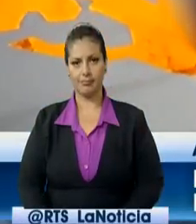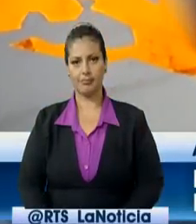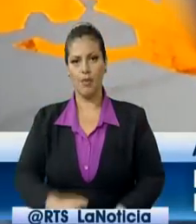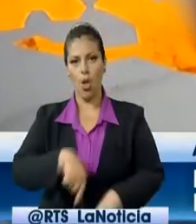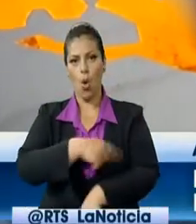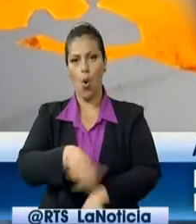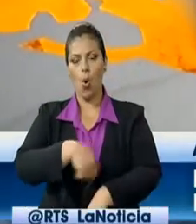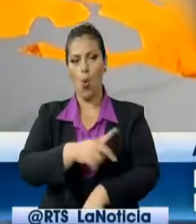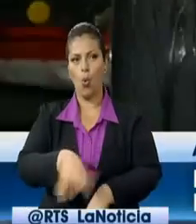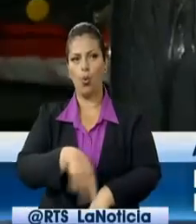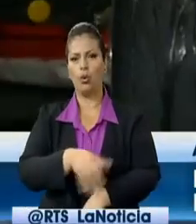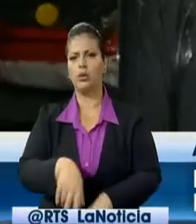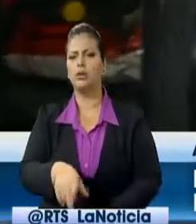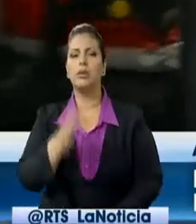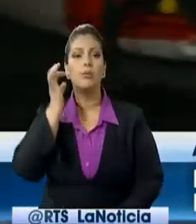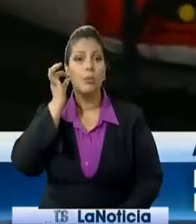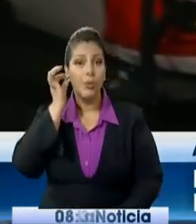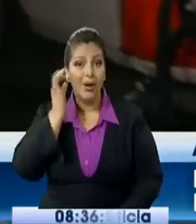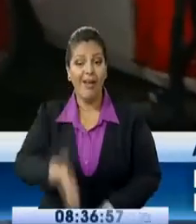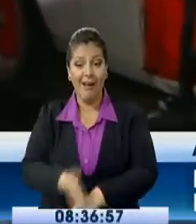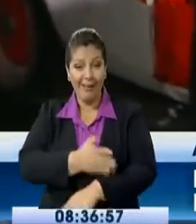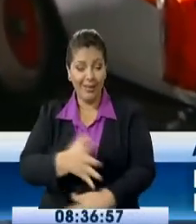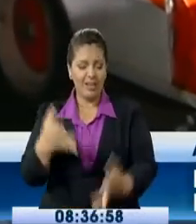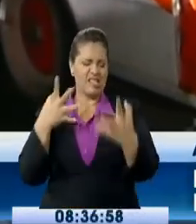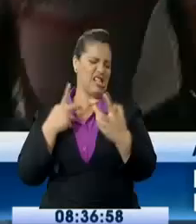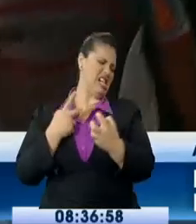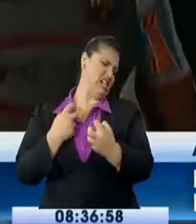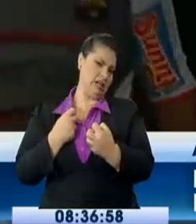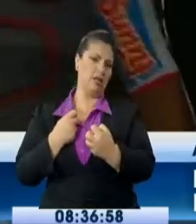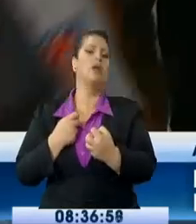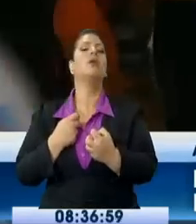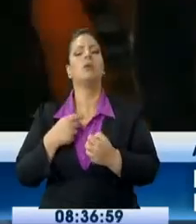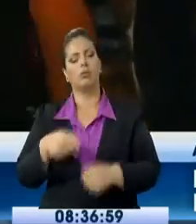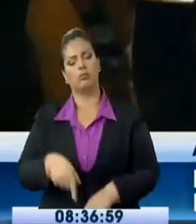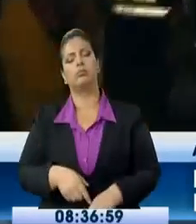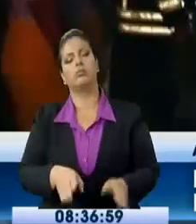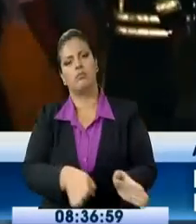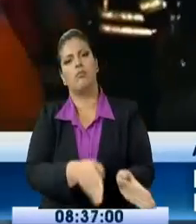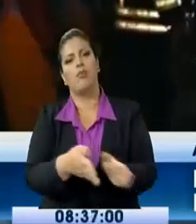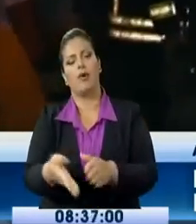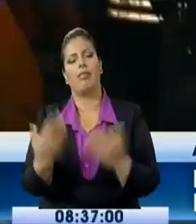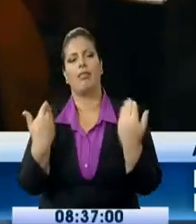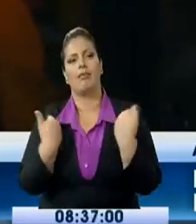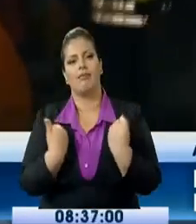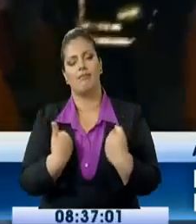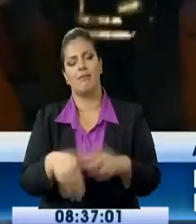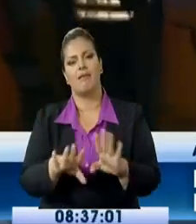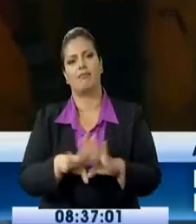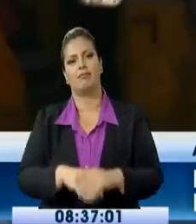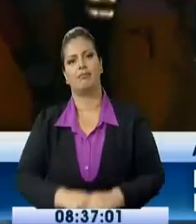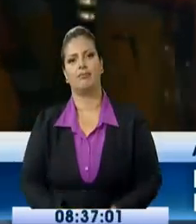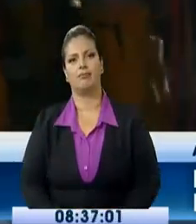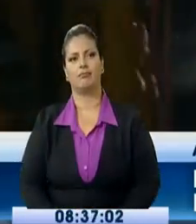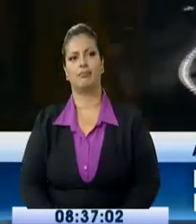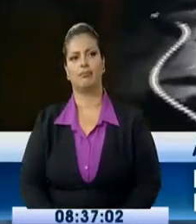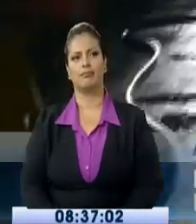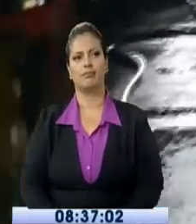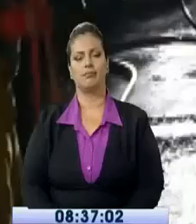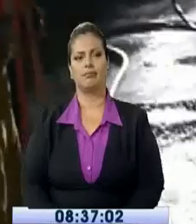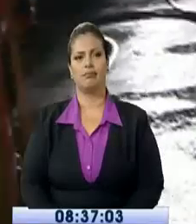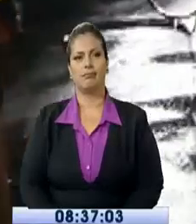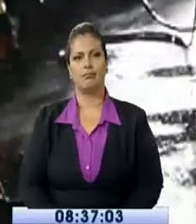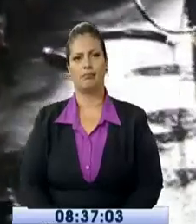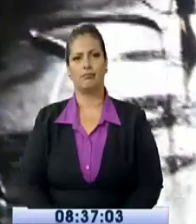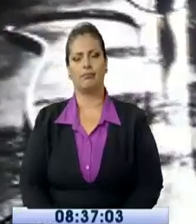la mujer perdió la vida en el hospital del Seguro de Durán a causa de las graves heridas.